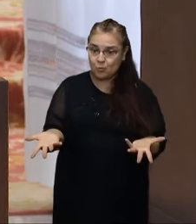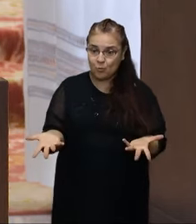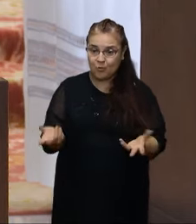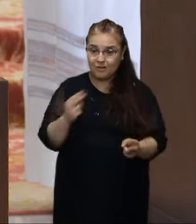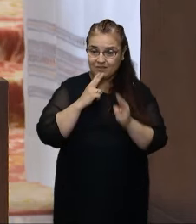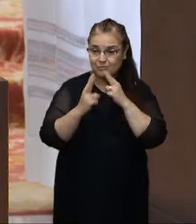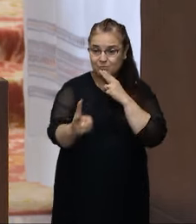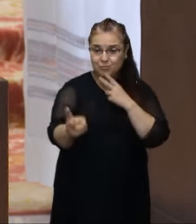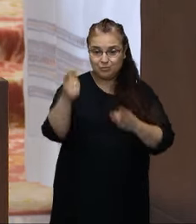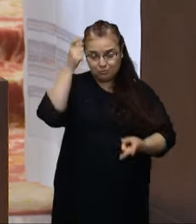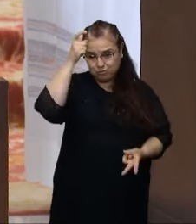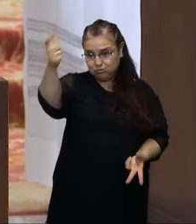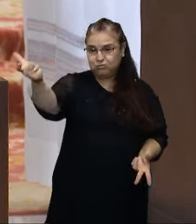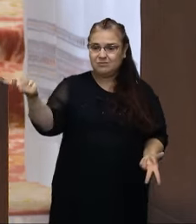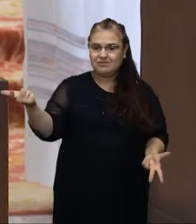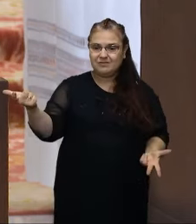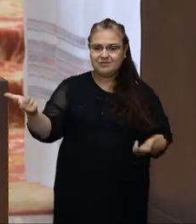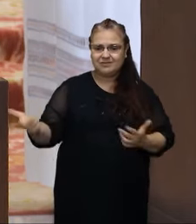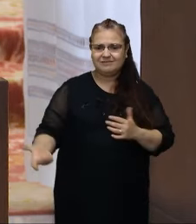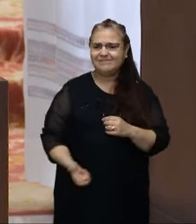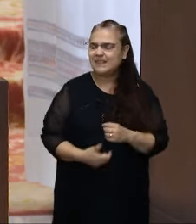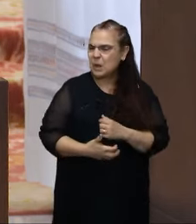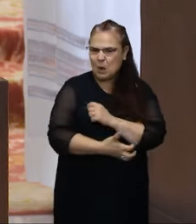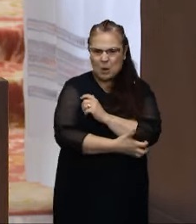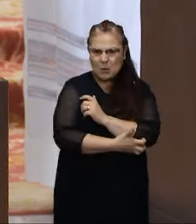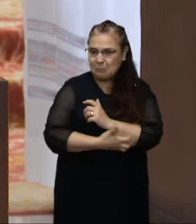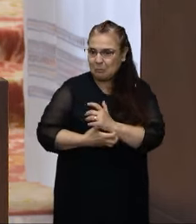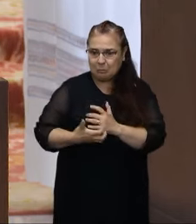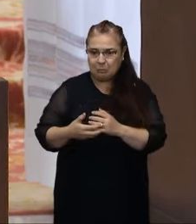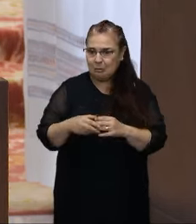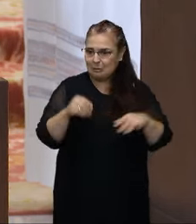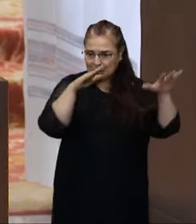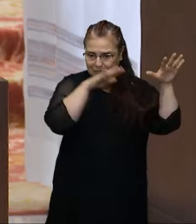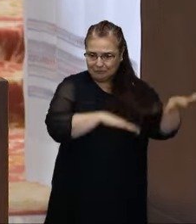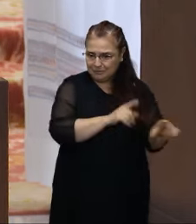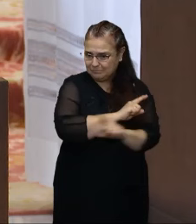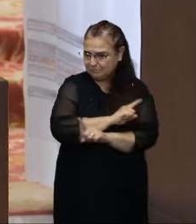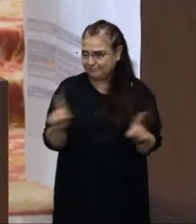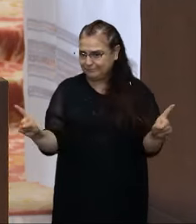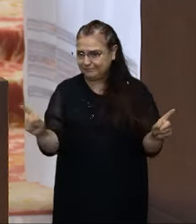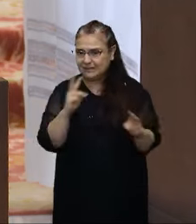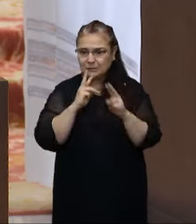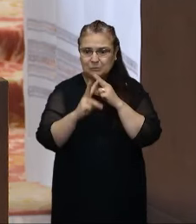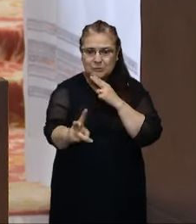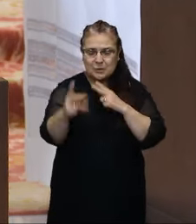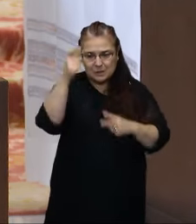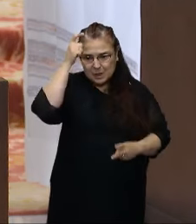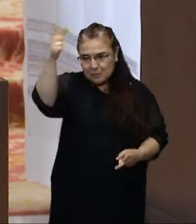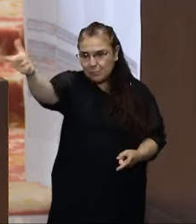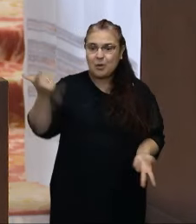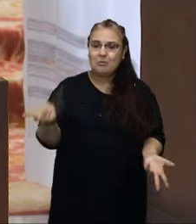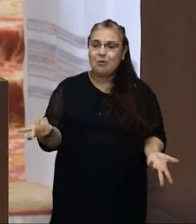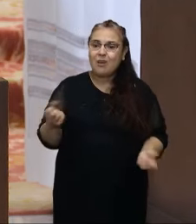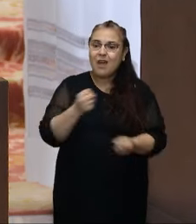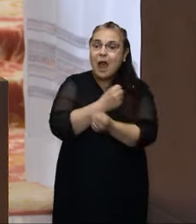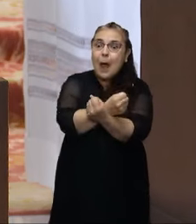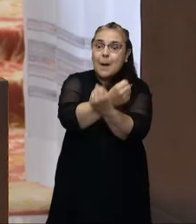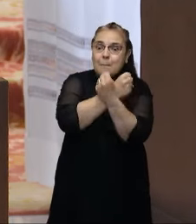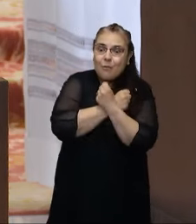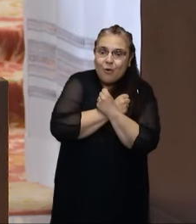respuesta del pueblo, la pobre e infiel respuesta del pueblo al amor y al cuidado que Dios